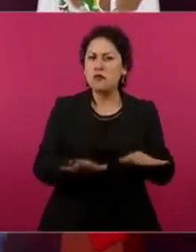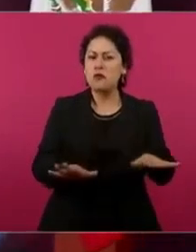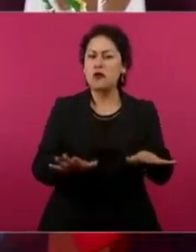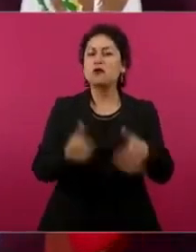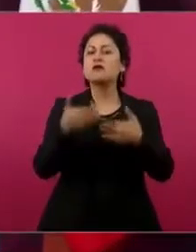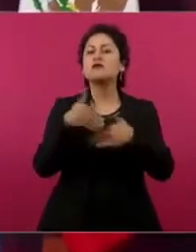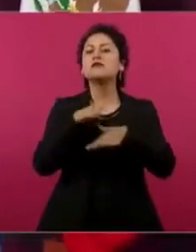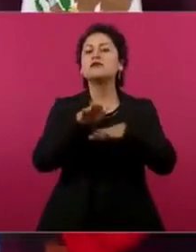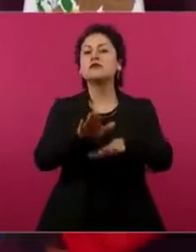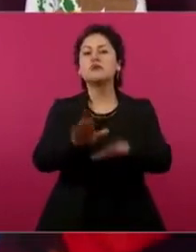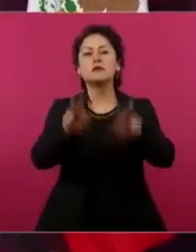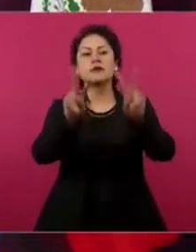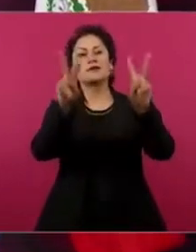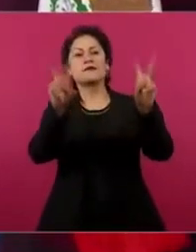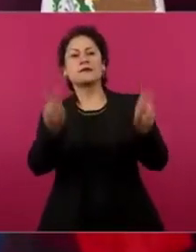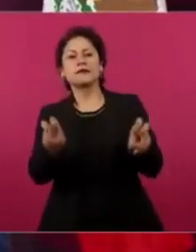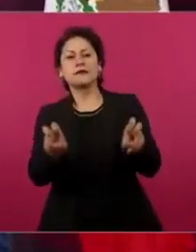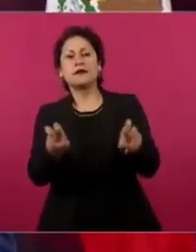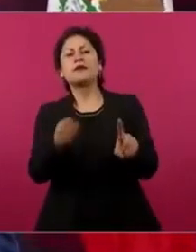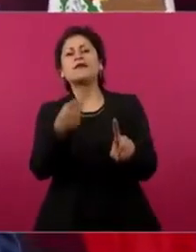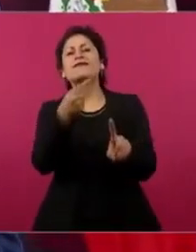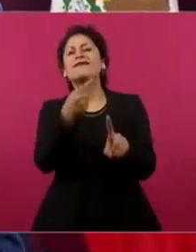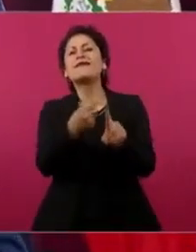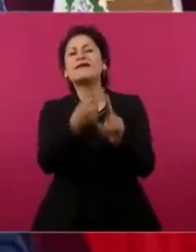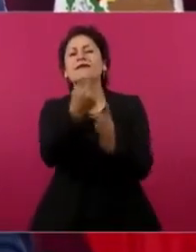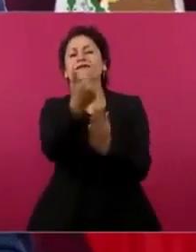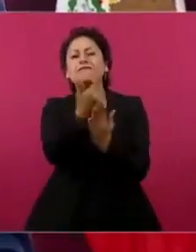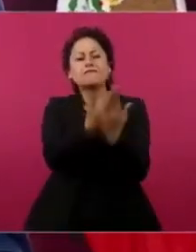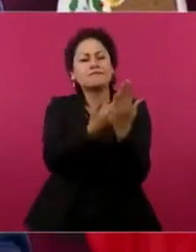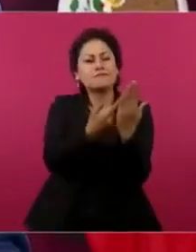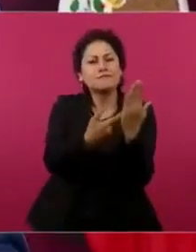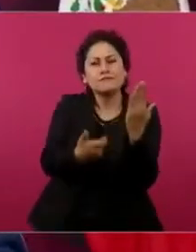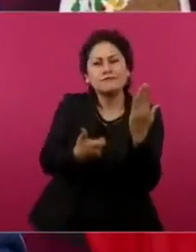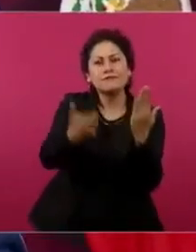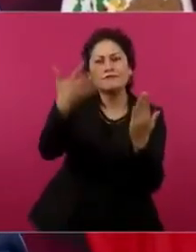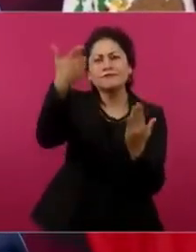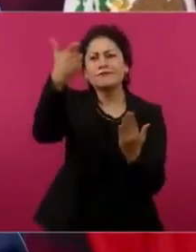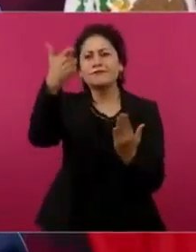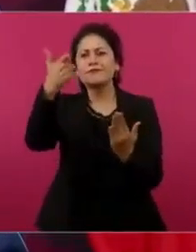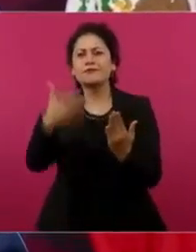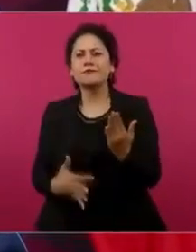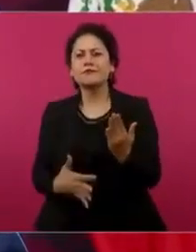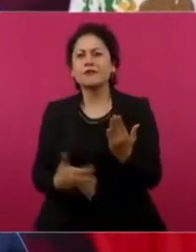Quién es quién en los precios de los combustibles